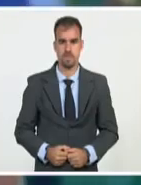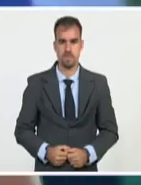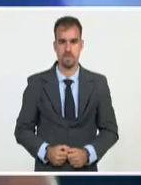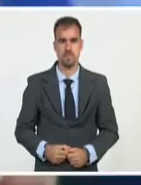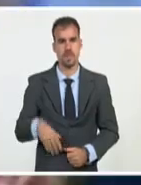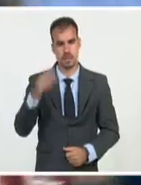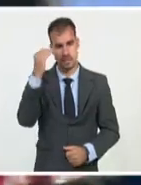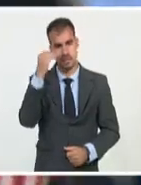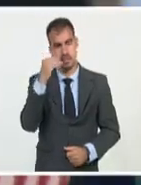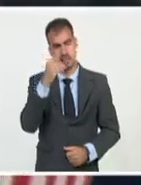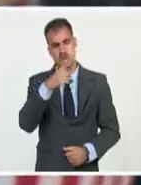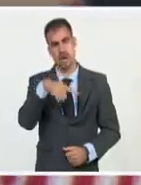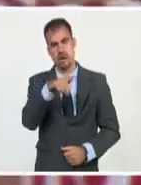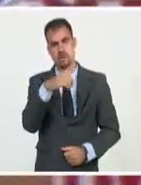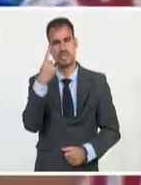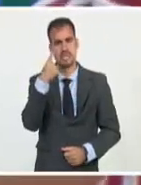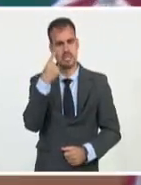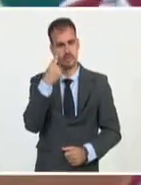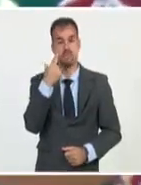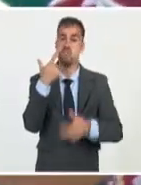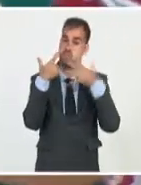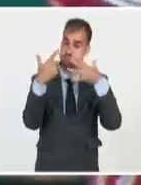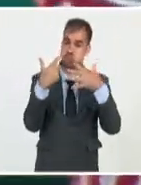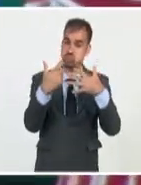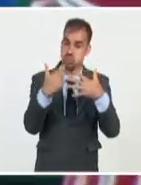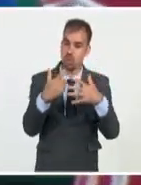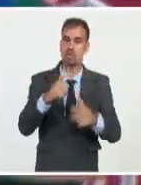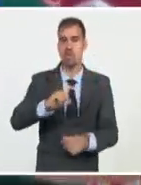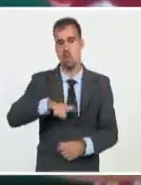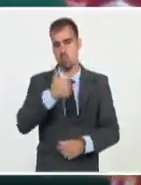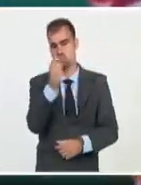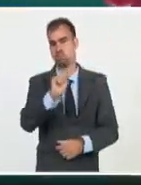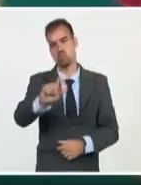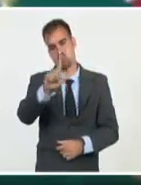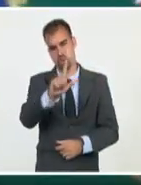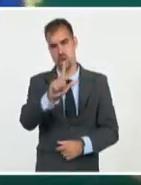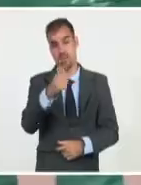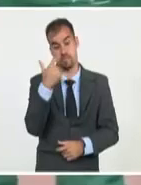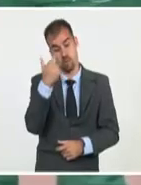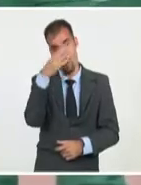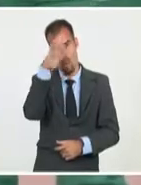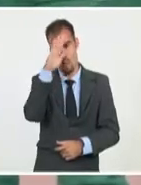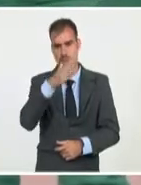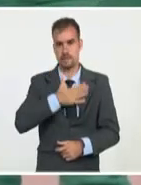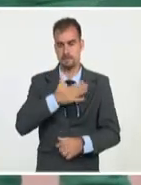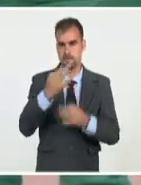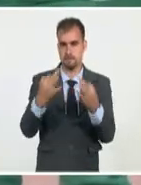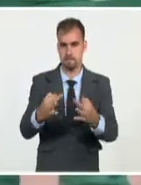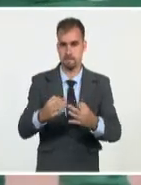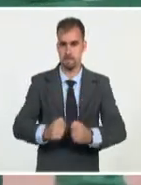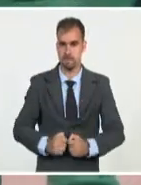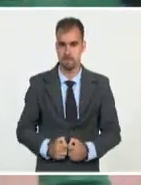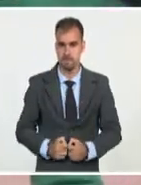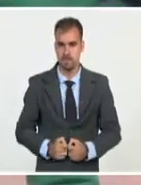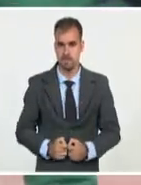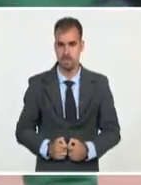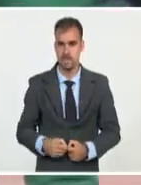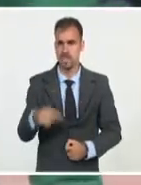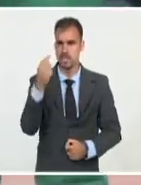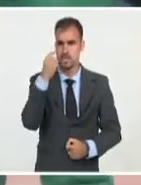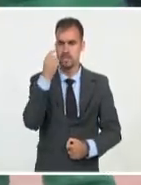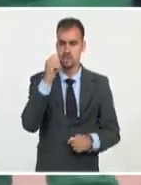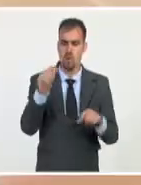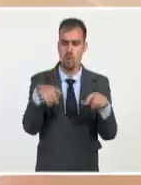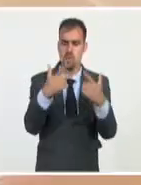sabemos tiene un elevado significado social y cultural para la nación. Materializar el cumplimiento de la nueva estrategia